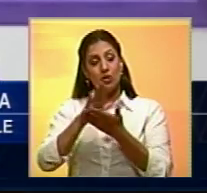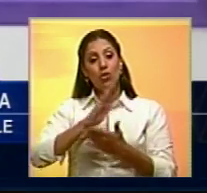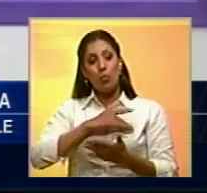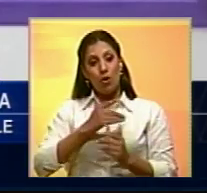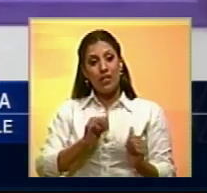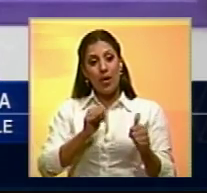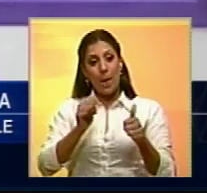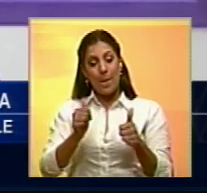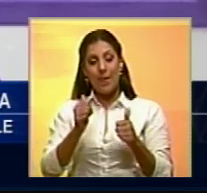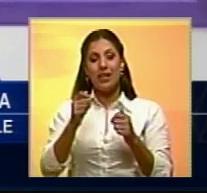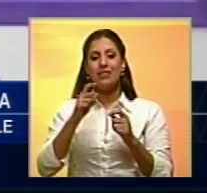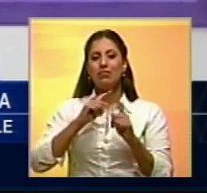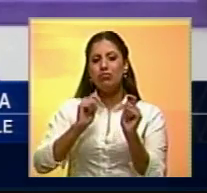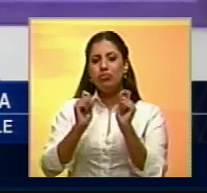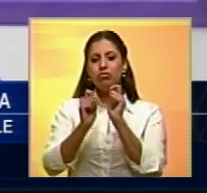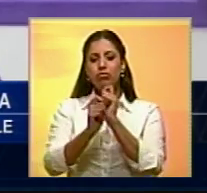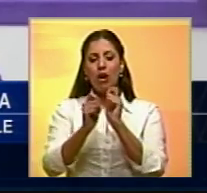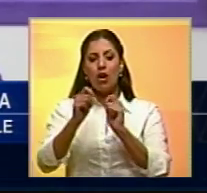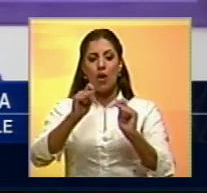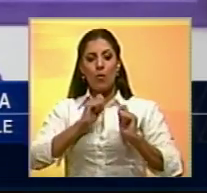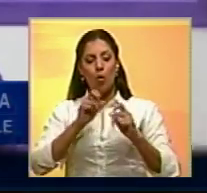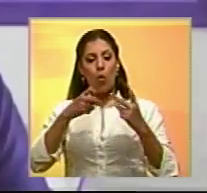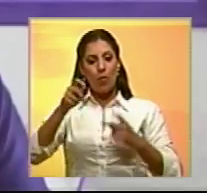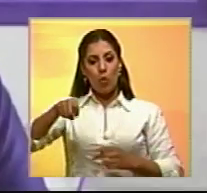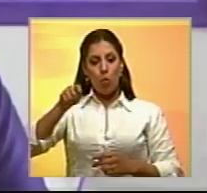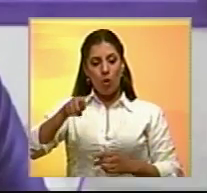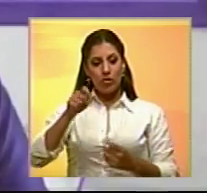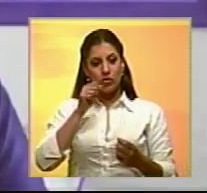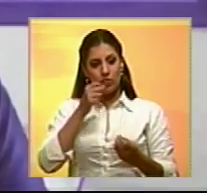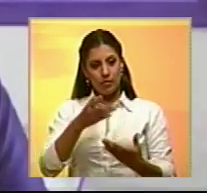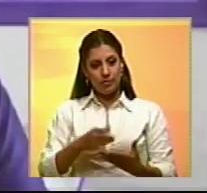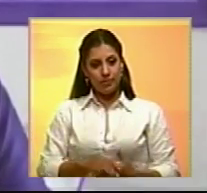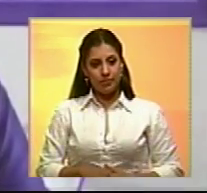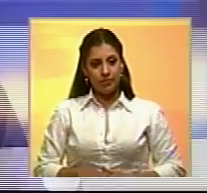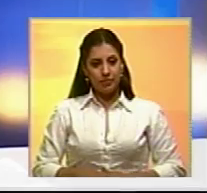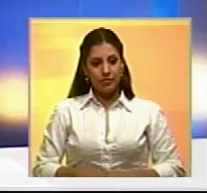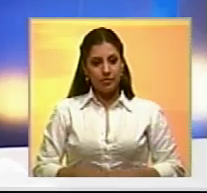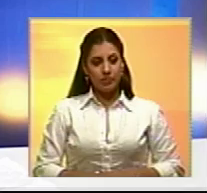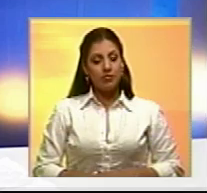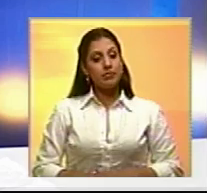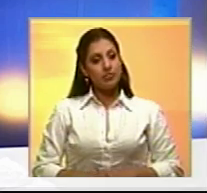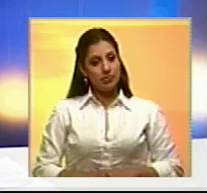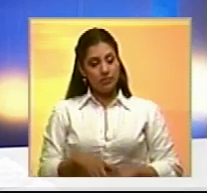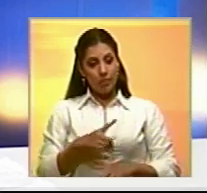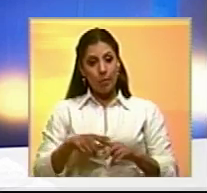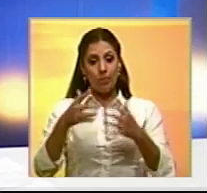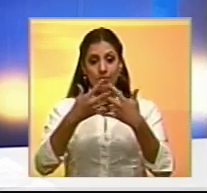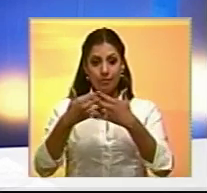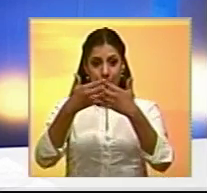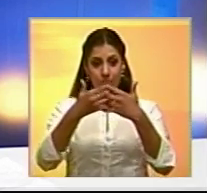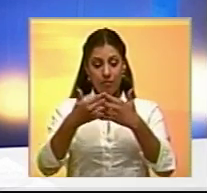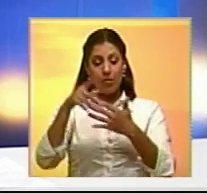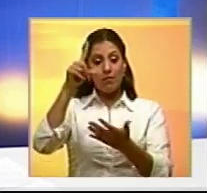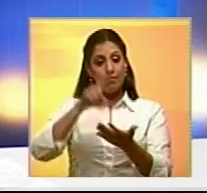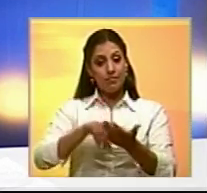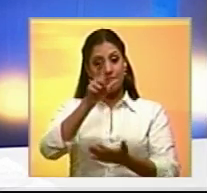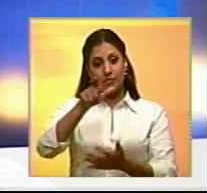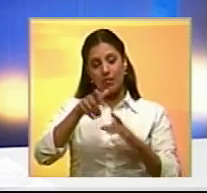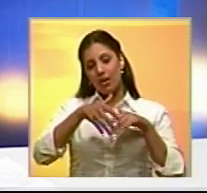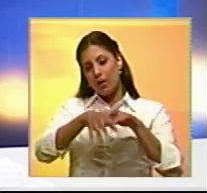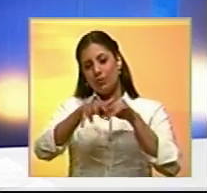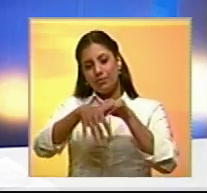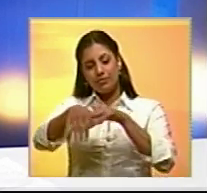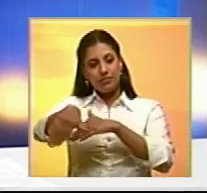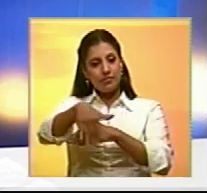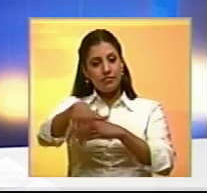iniciar incluso durante el transcurso de su audiencia ante el juez Raymond Davey. En Estados Unidos, miles de personas salieron a